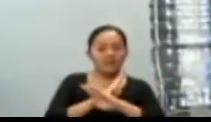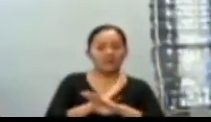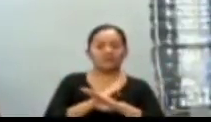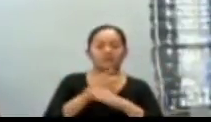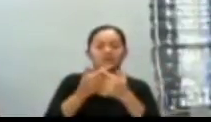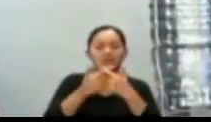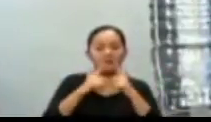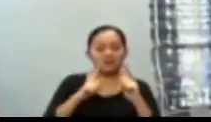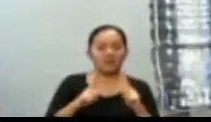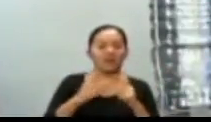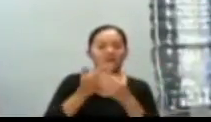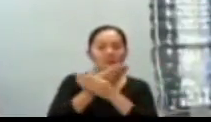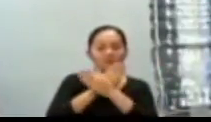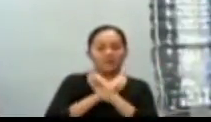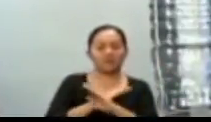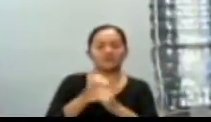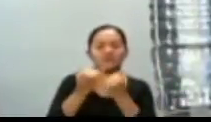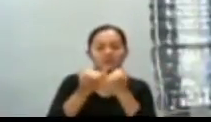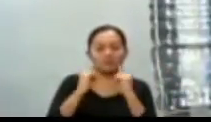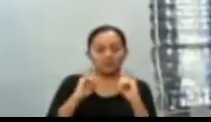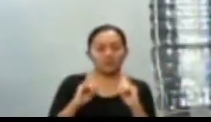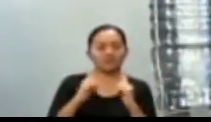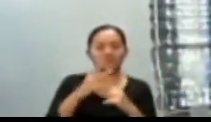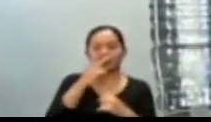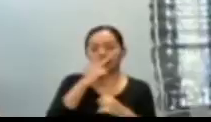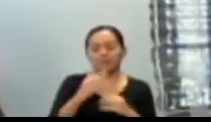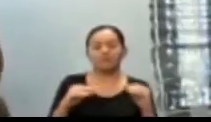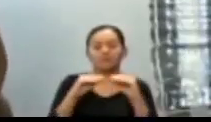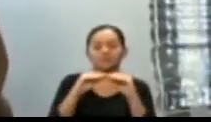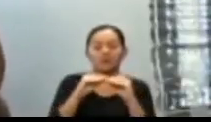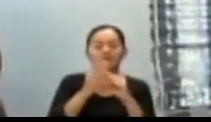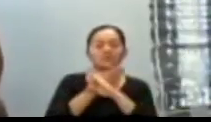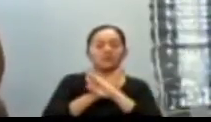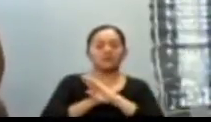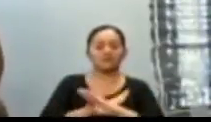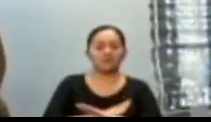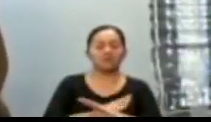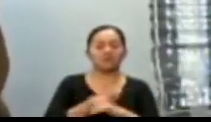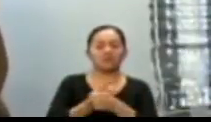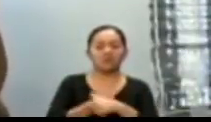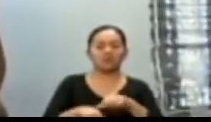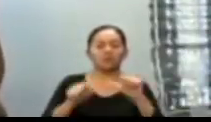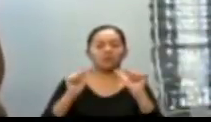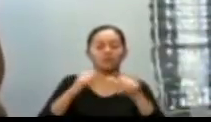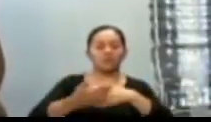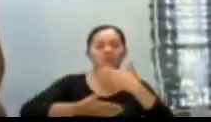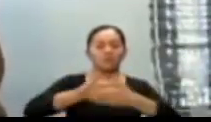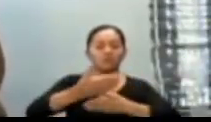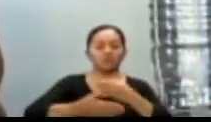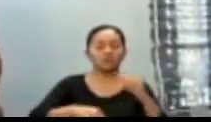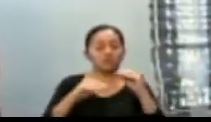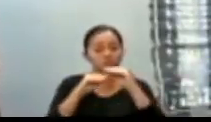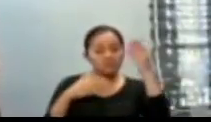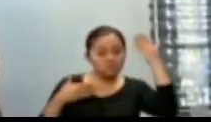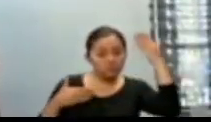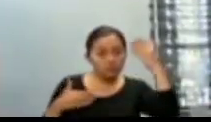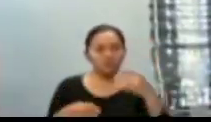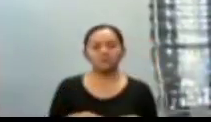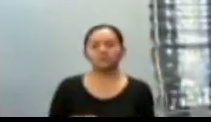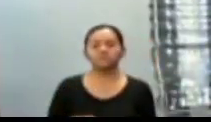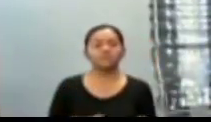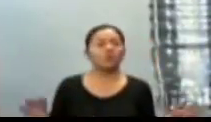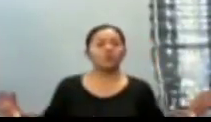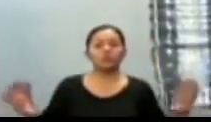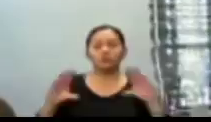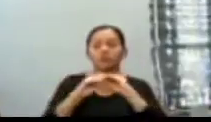que tiene que ver con la defensa de la independencia, que tiene que ver con la defensa de la autonomía de los procesos políticos en toda